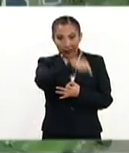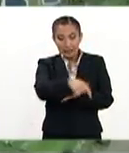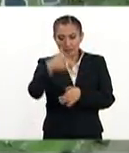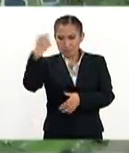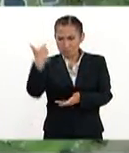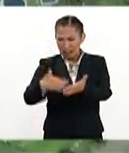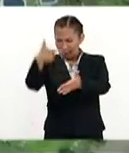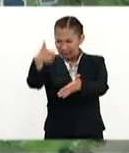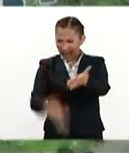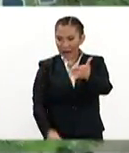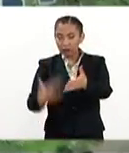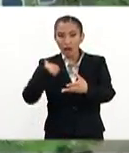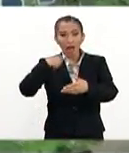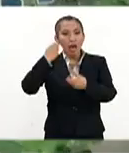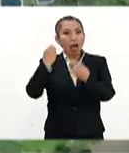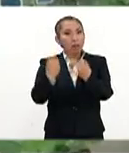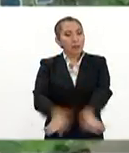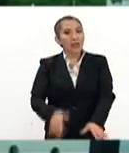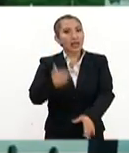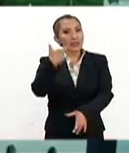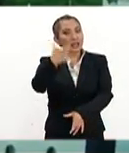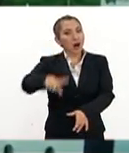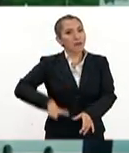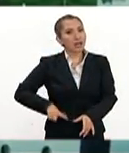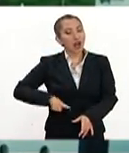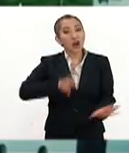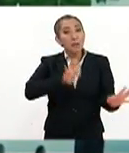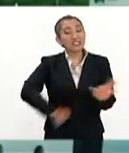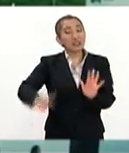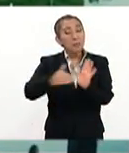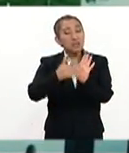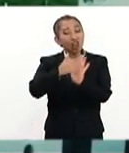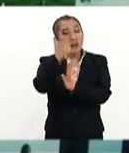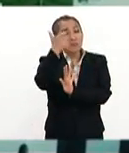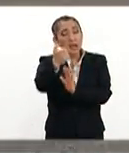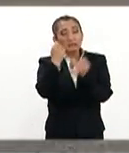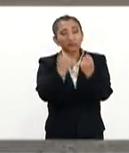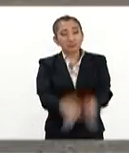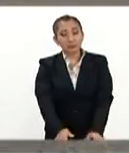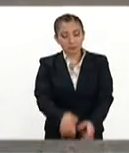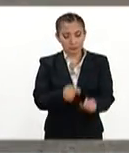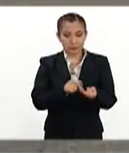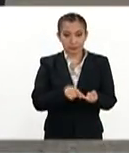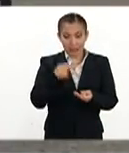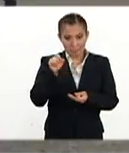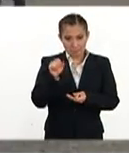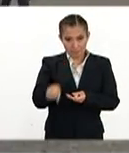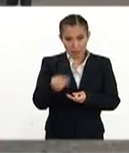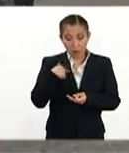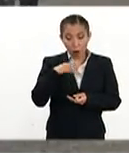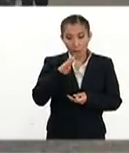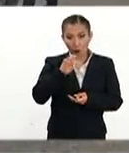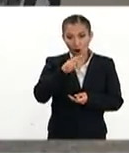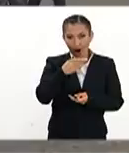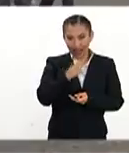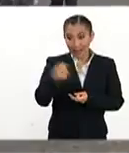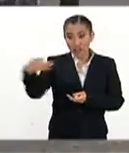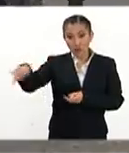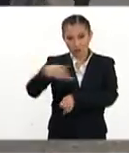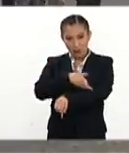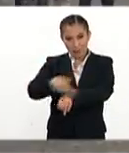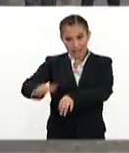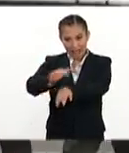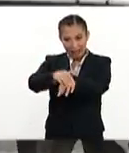dejando así un quebranto al erario público de más de 900 millones de pesos. Para ello, Borges, junto con